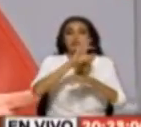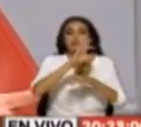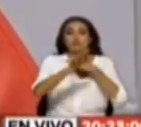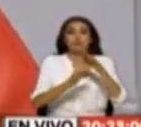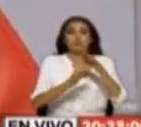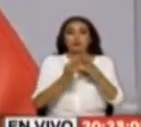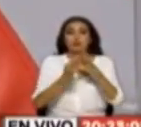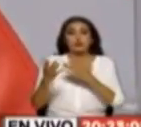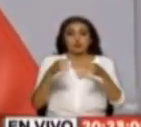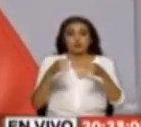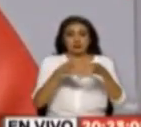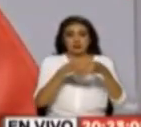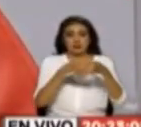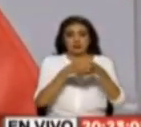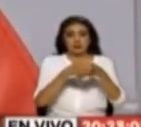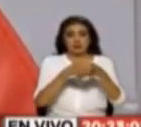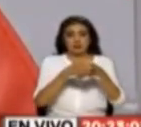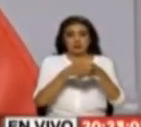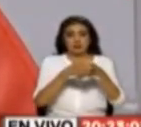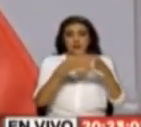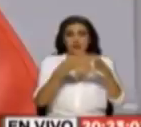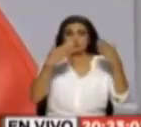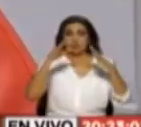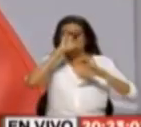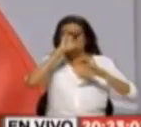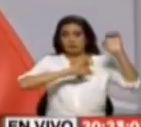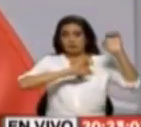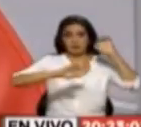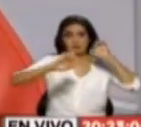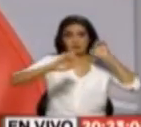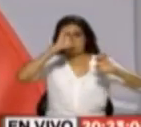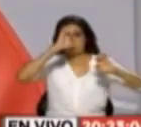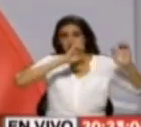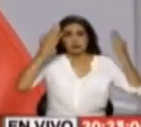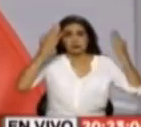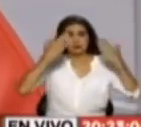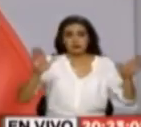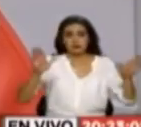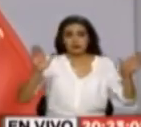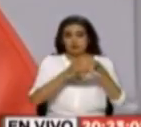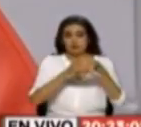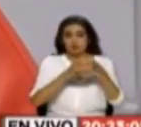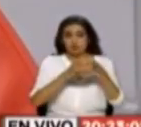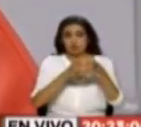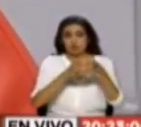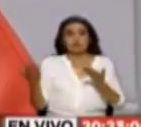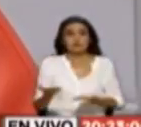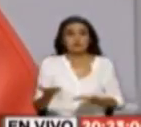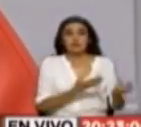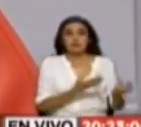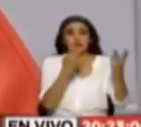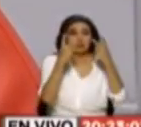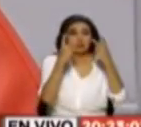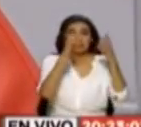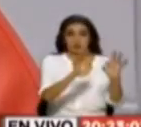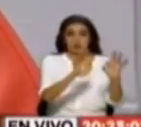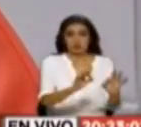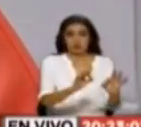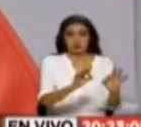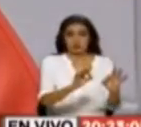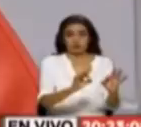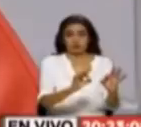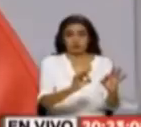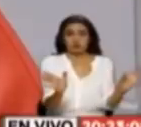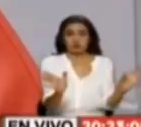que obviamente ya será la evaluación de la ciudadanía en su conjunto la que vea si ese cumplimiento de